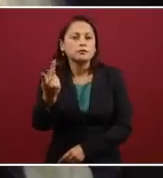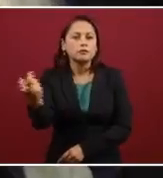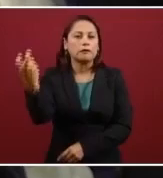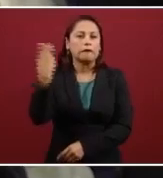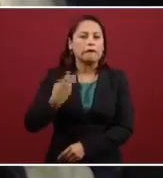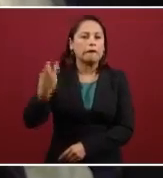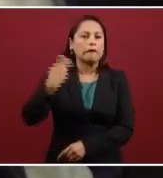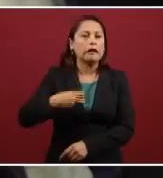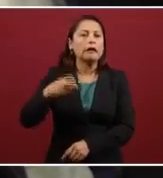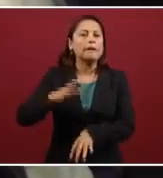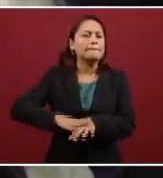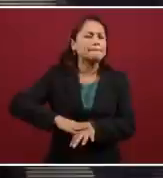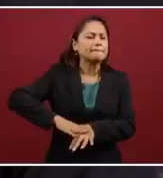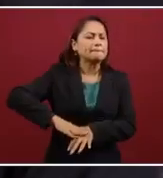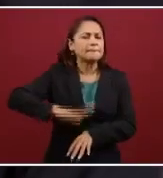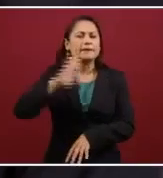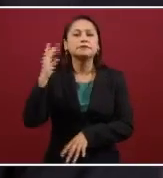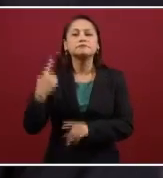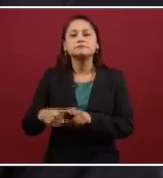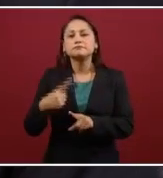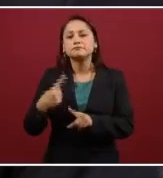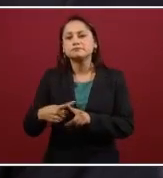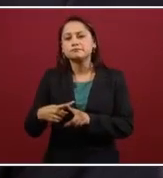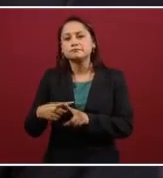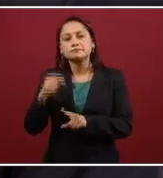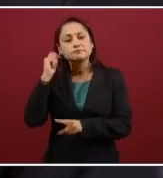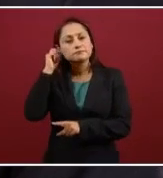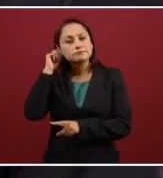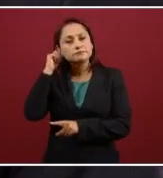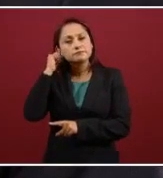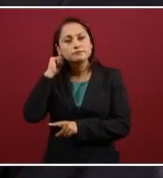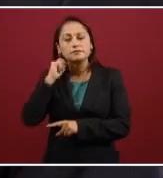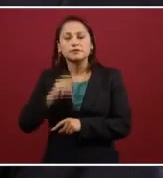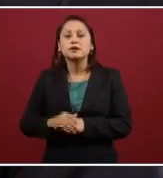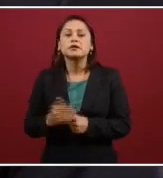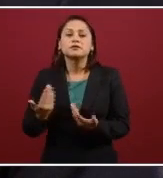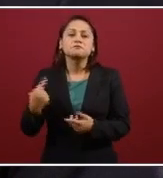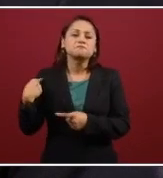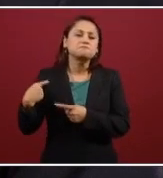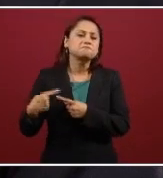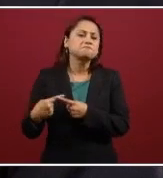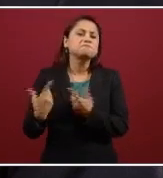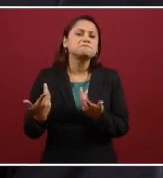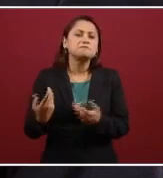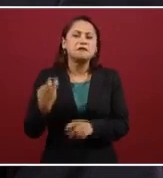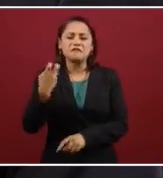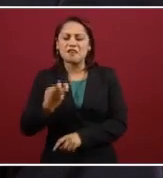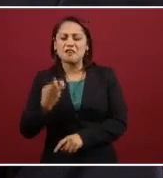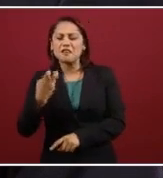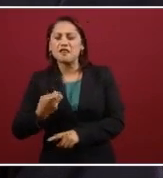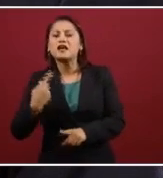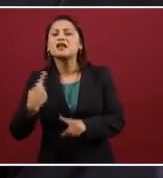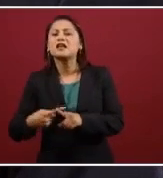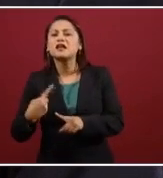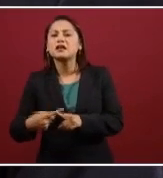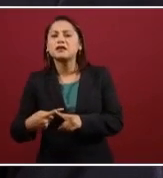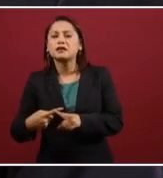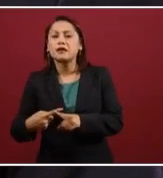¿A quién han criticado más de los últimos tiempos como presidente?